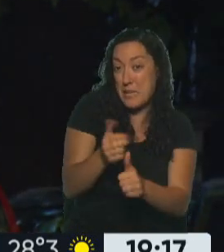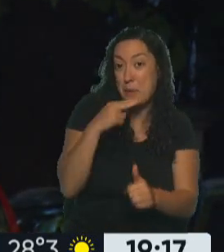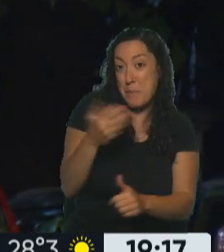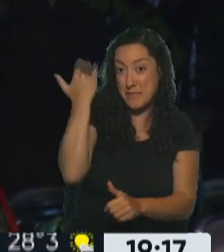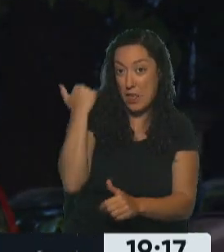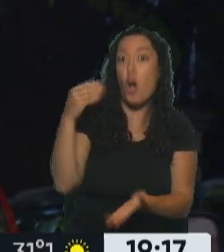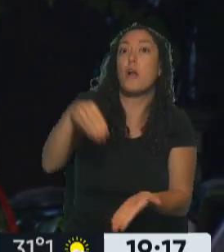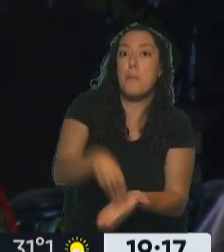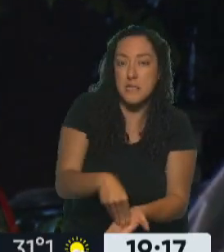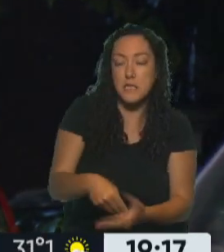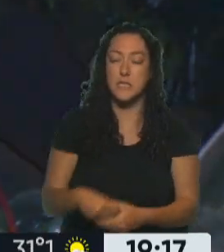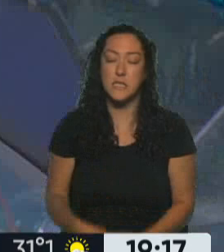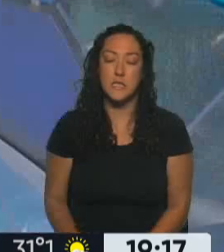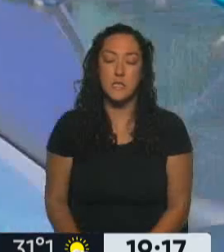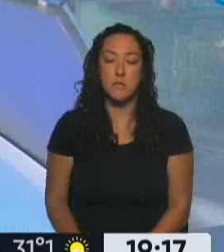pasado.